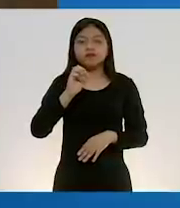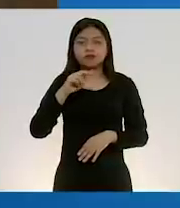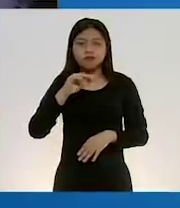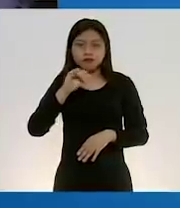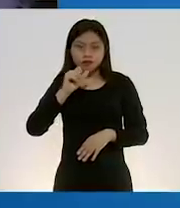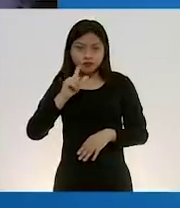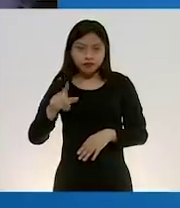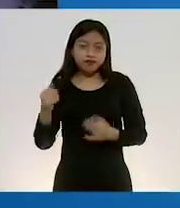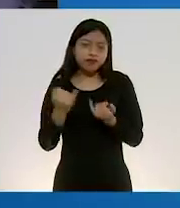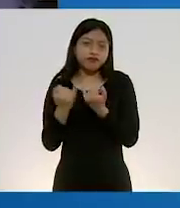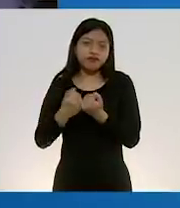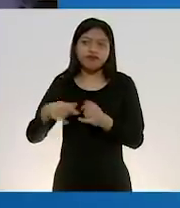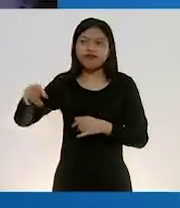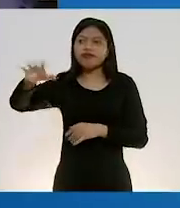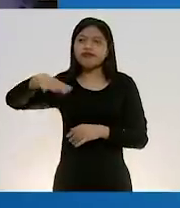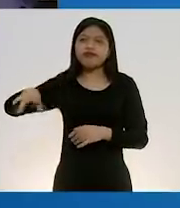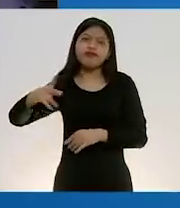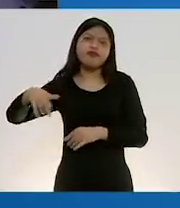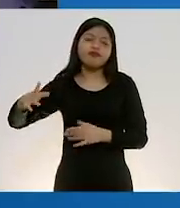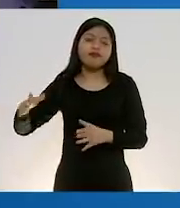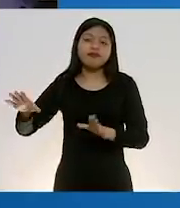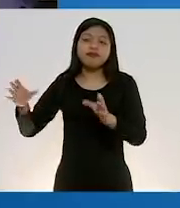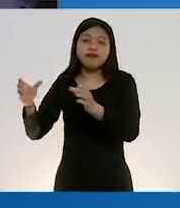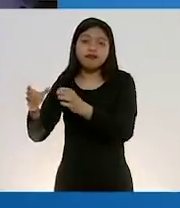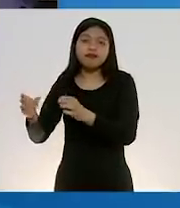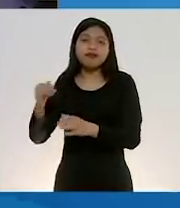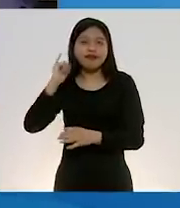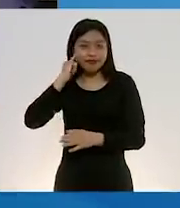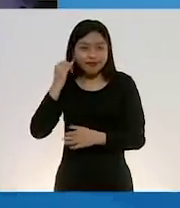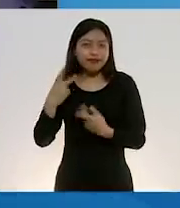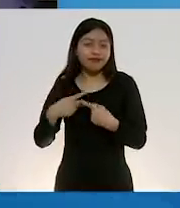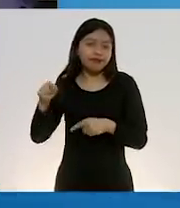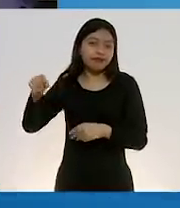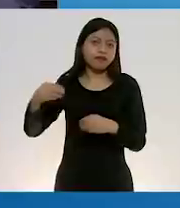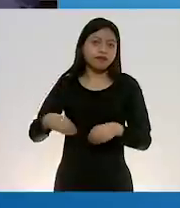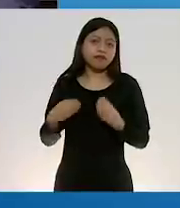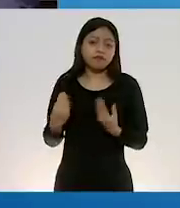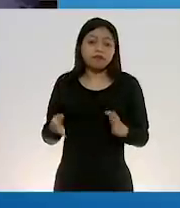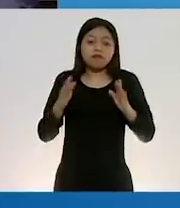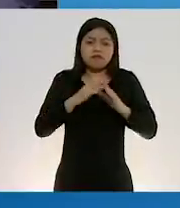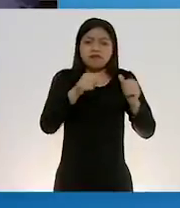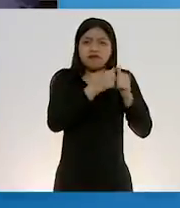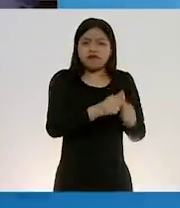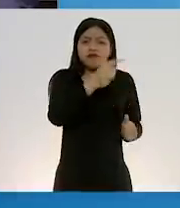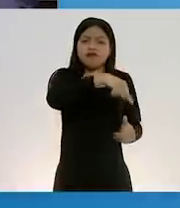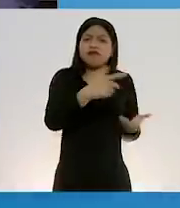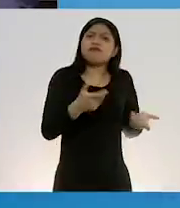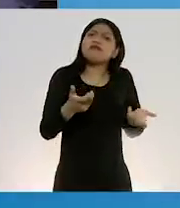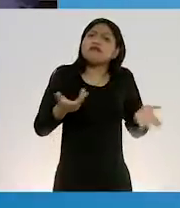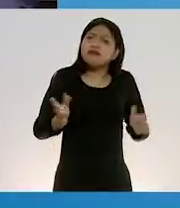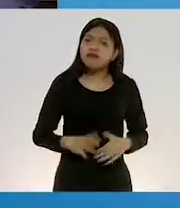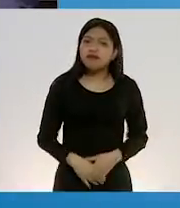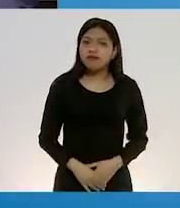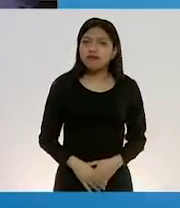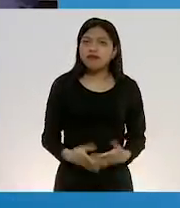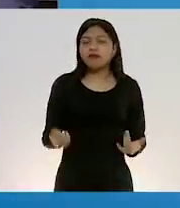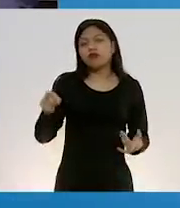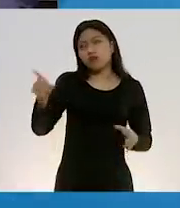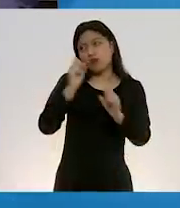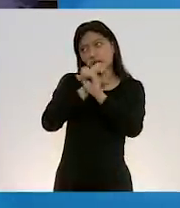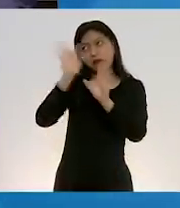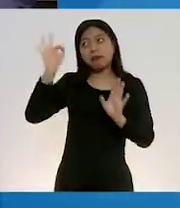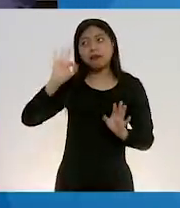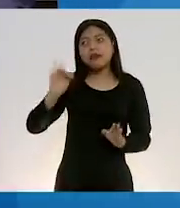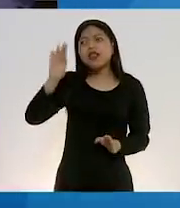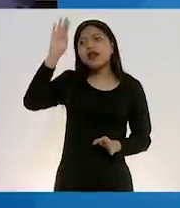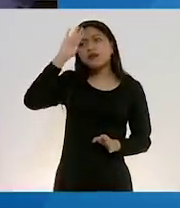de indios. ¿Y cómo viven en la casa? No podemos imaginarnos, sí, la mamá se queda con los niños